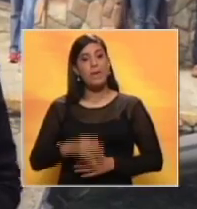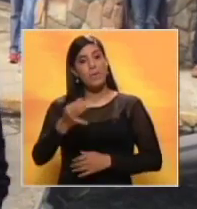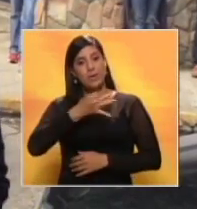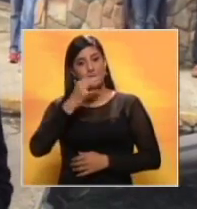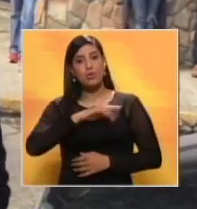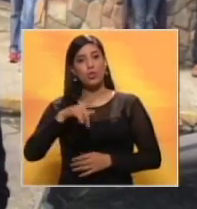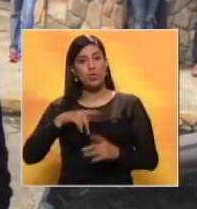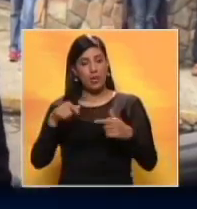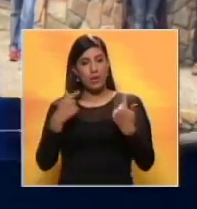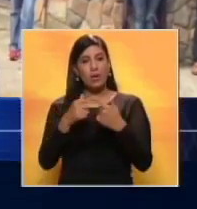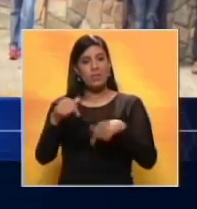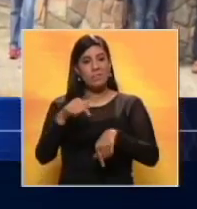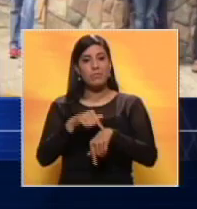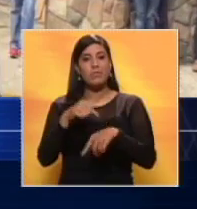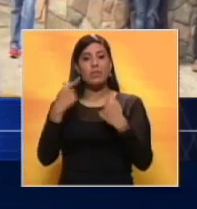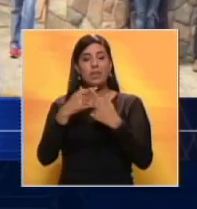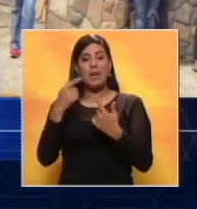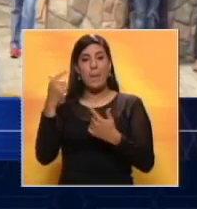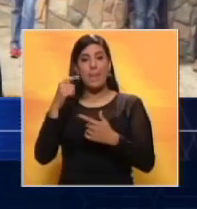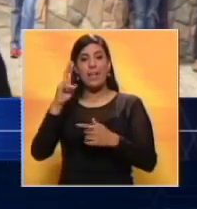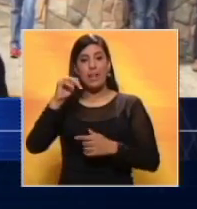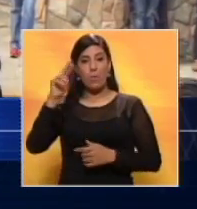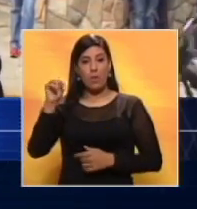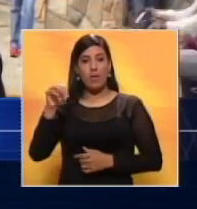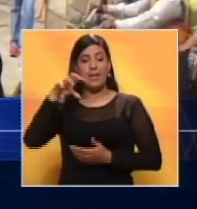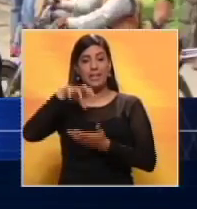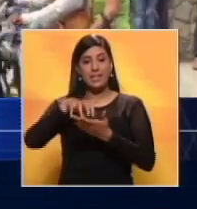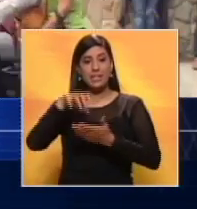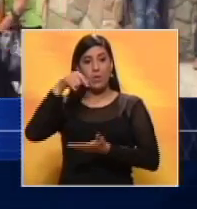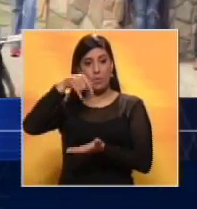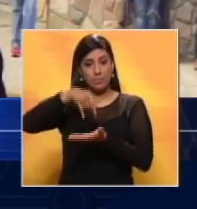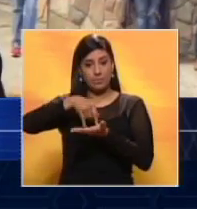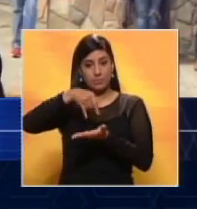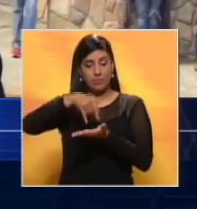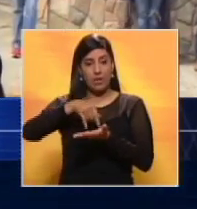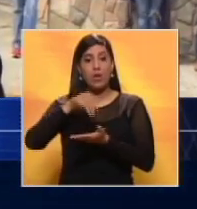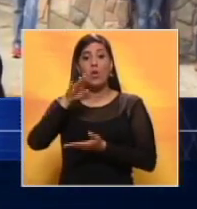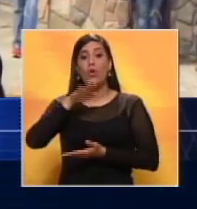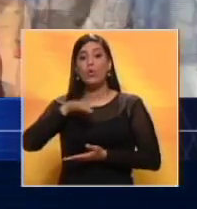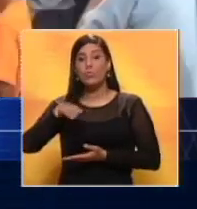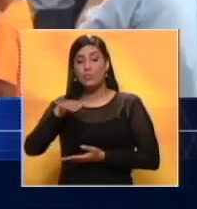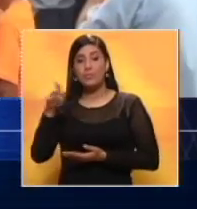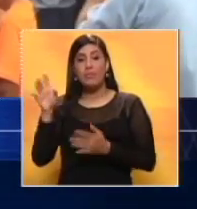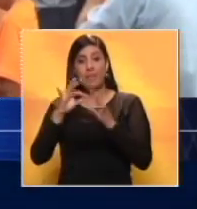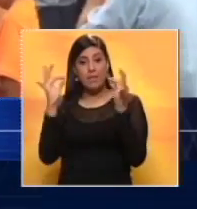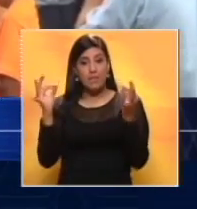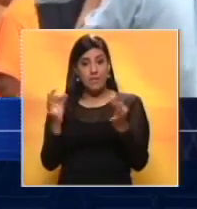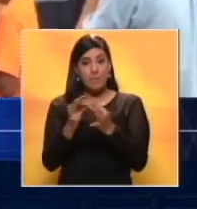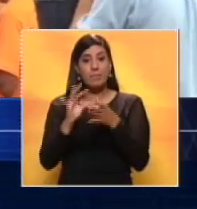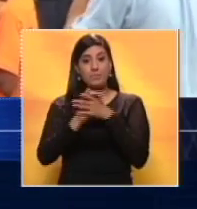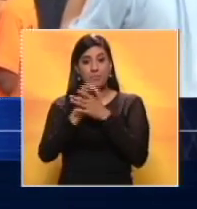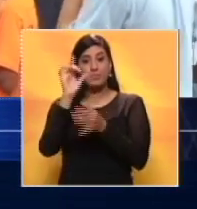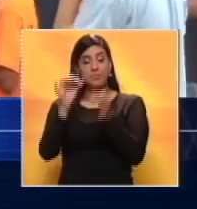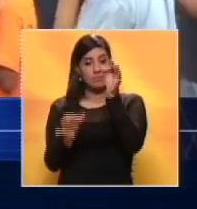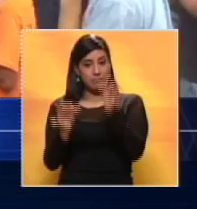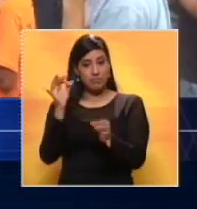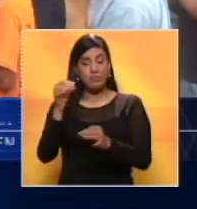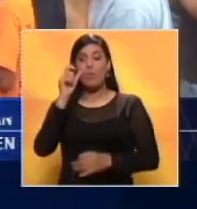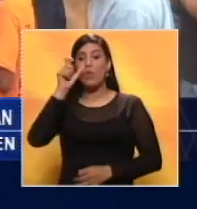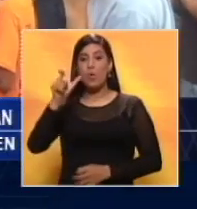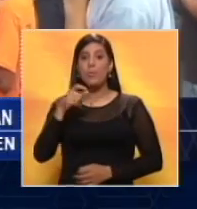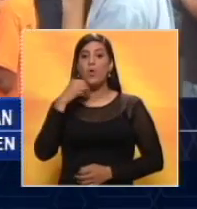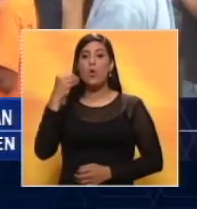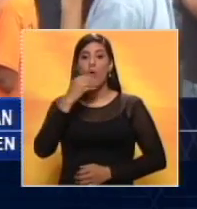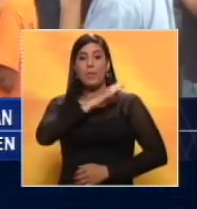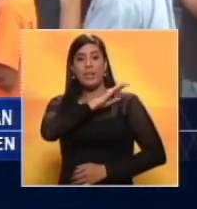amigos. Nos encontramos en estos momentos en la sede del CEDIN Naguanagua, en el estado Carabobo, en donde están familiares, amigos y abogados del